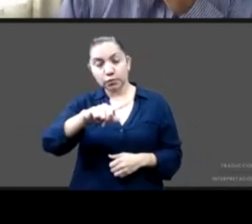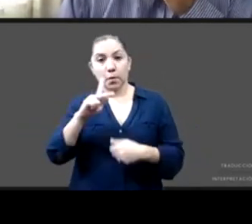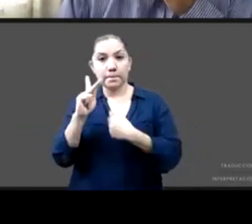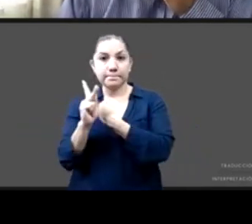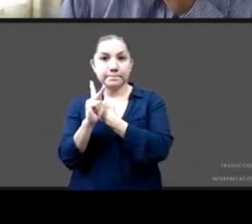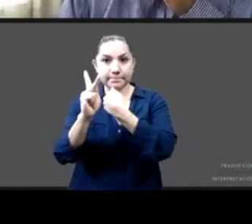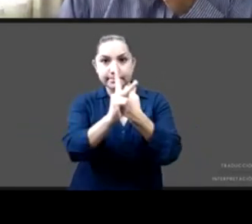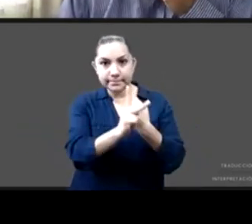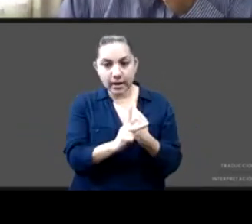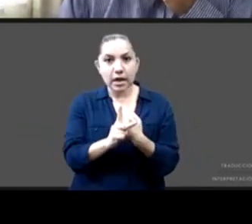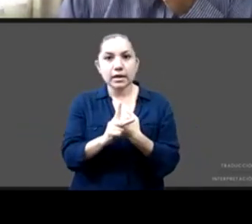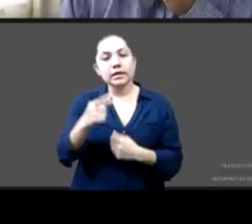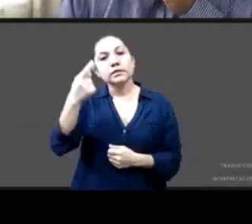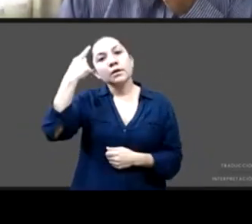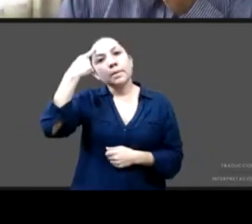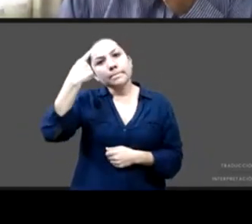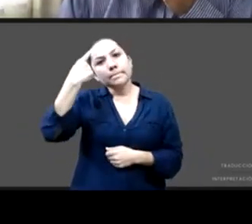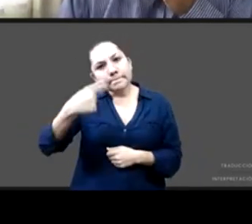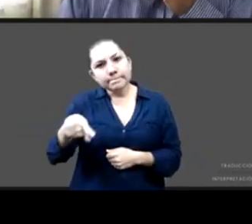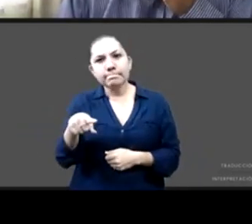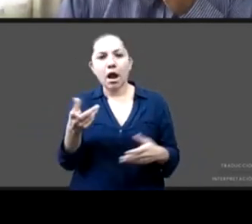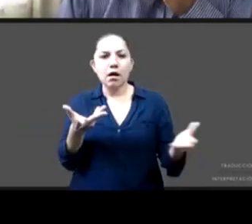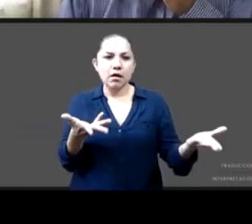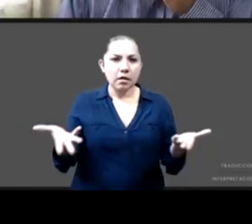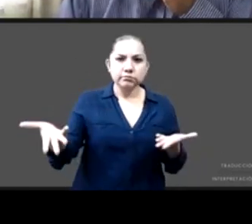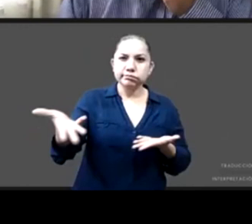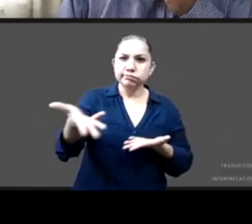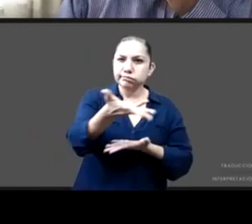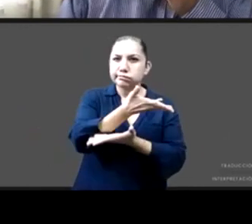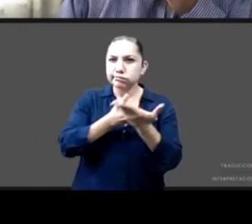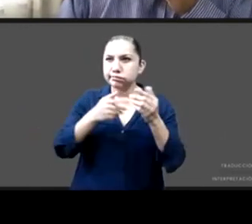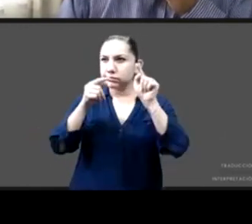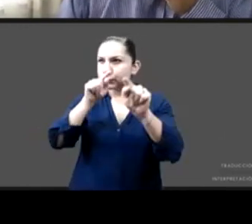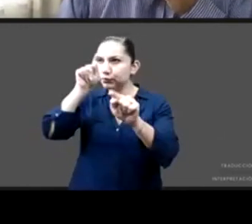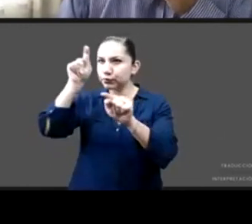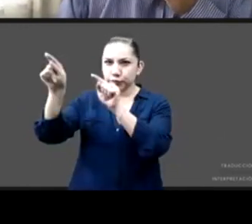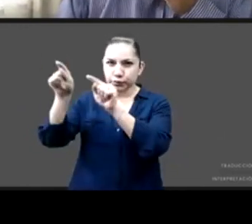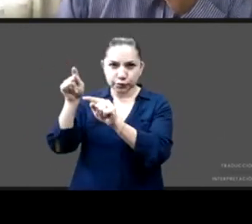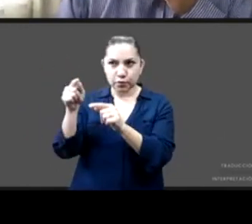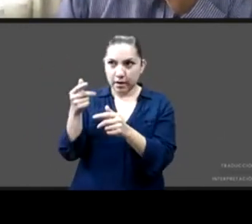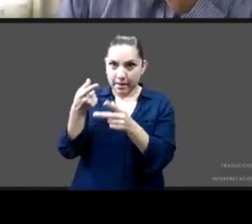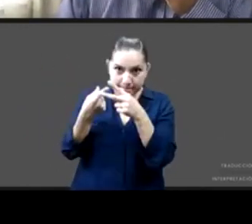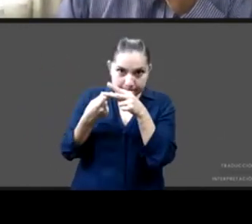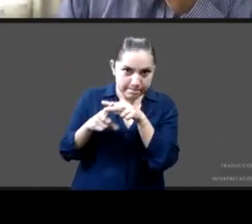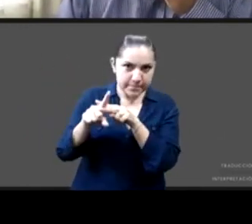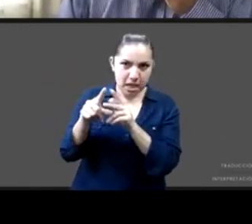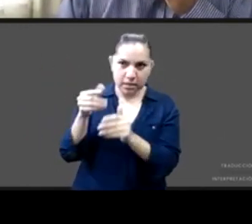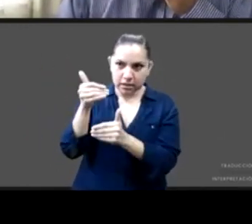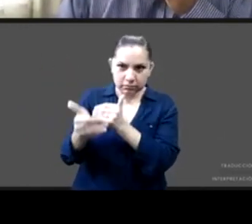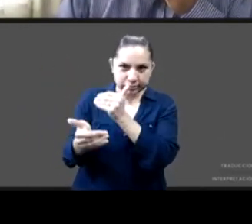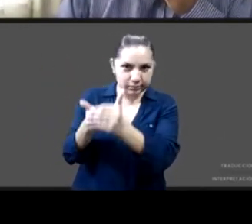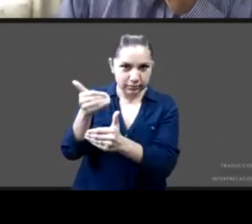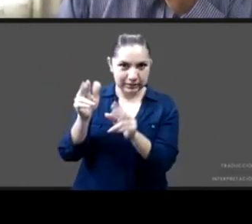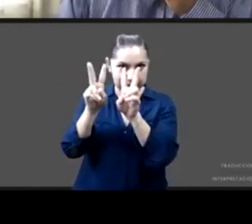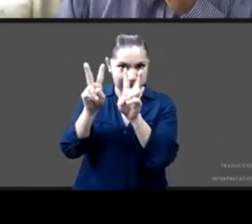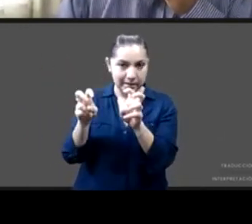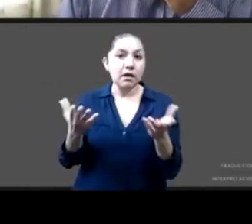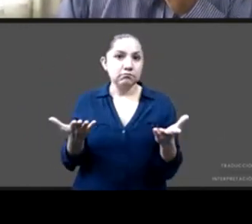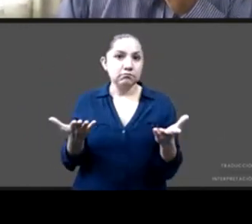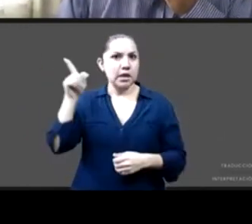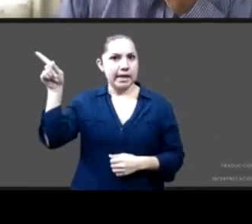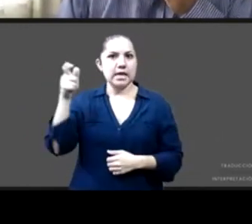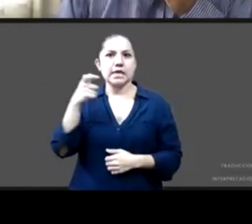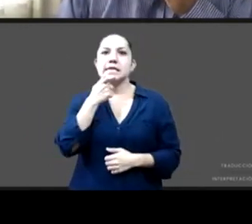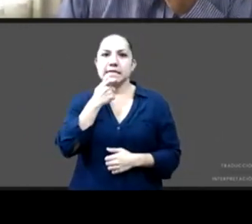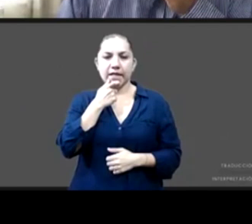están comenzando estos procesos es importante. El Reino Unido como país está encabezando esto